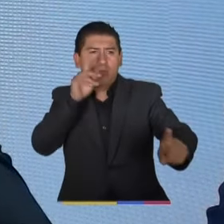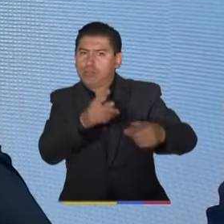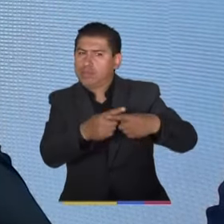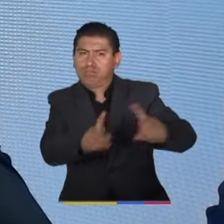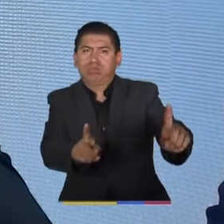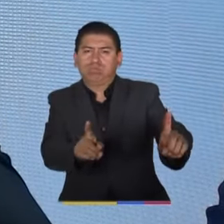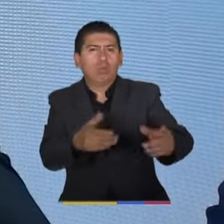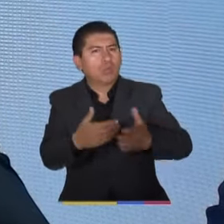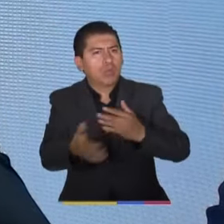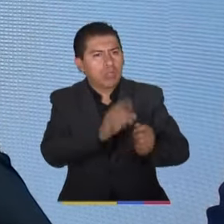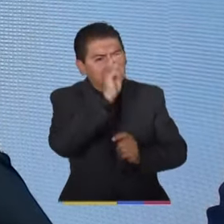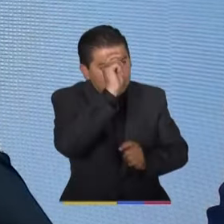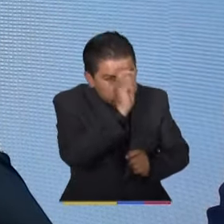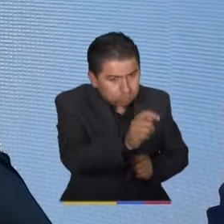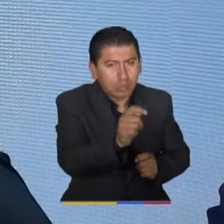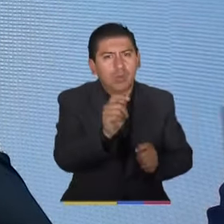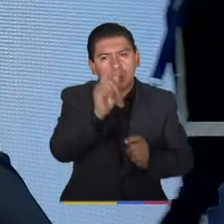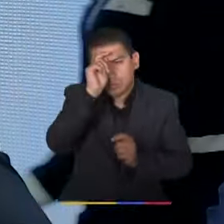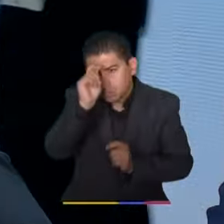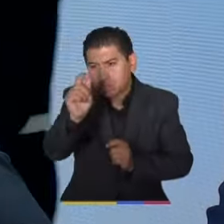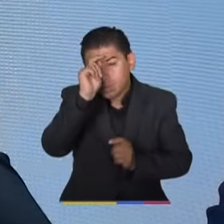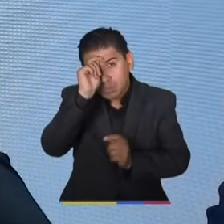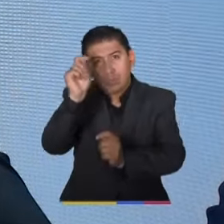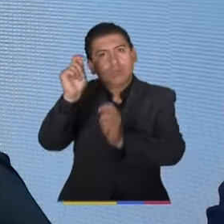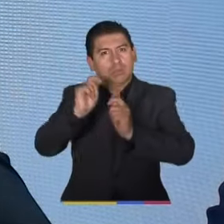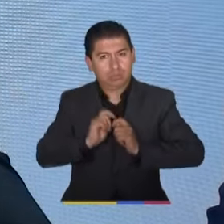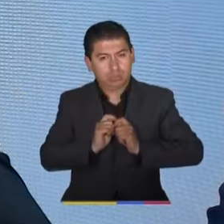cada uno de nuestros países.